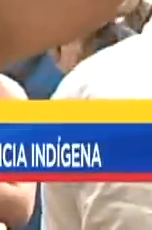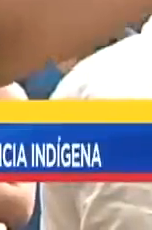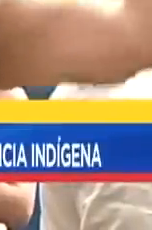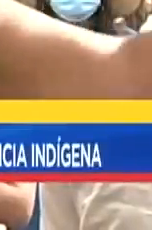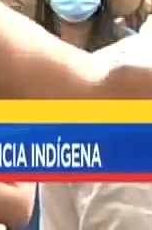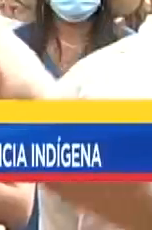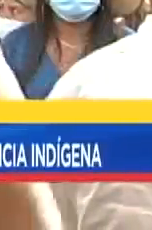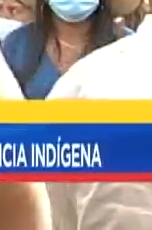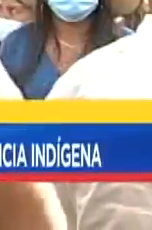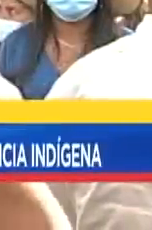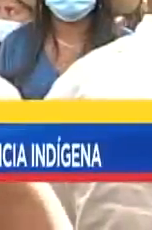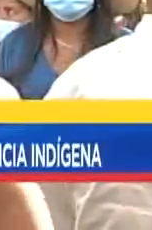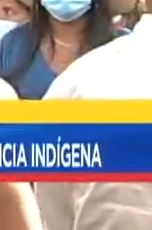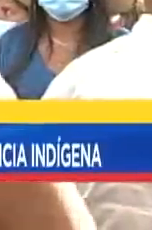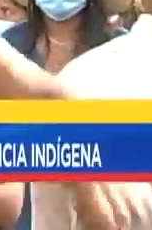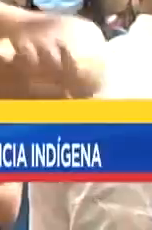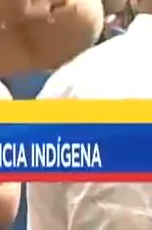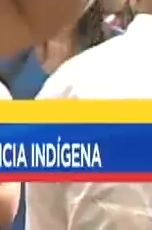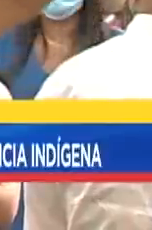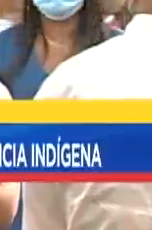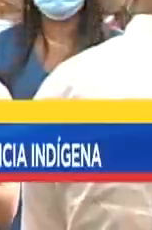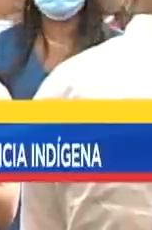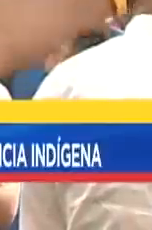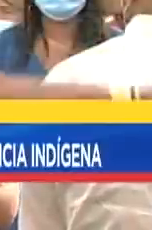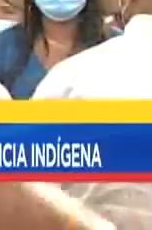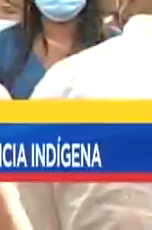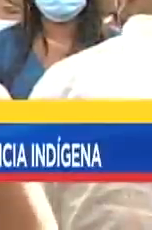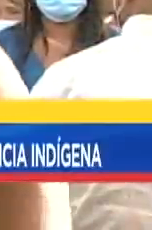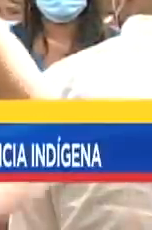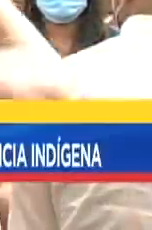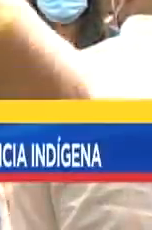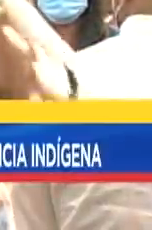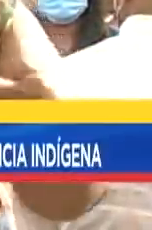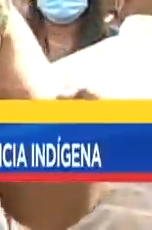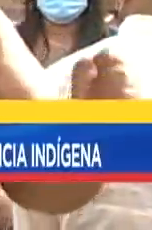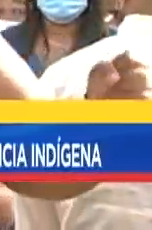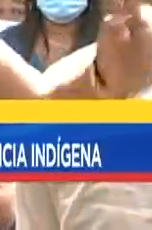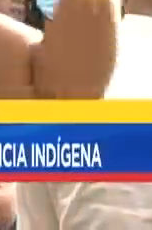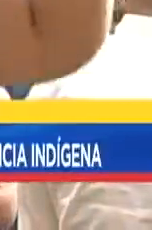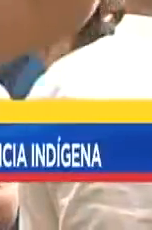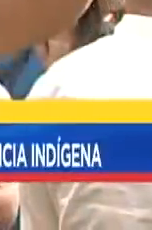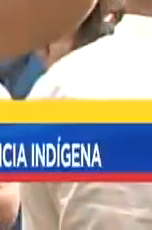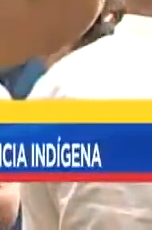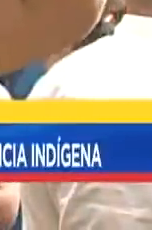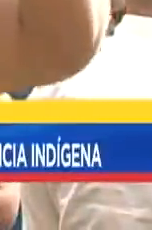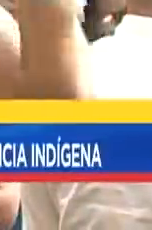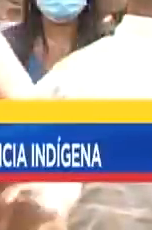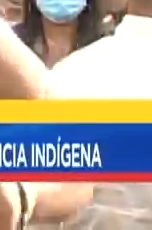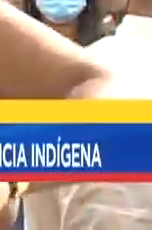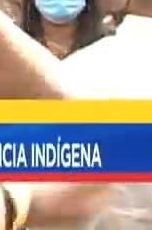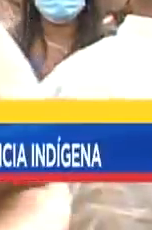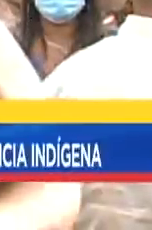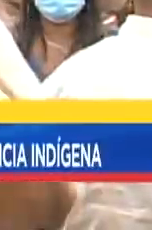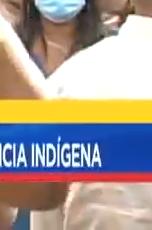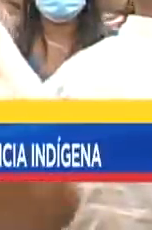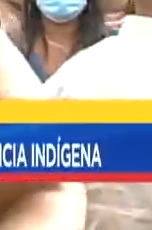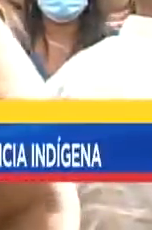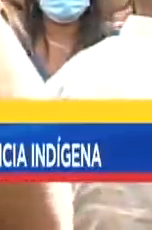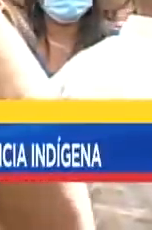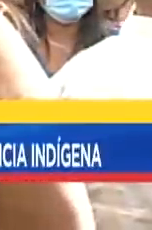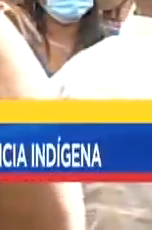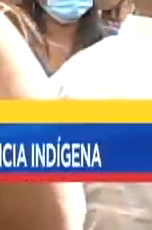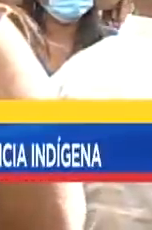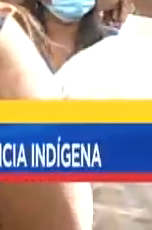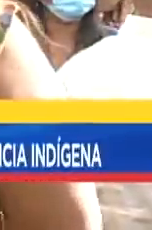ese fatal genocidio, de esa fatal, en este caso, este masacre contra